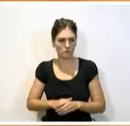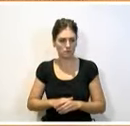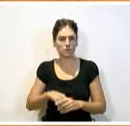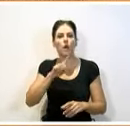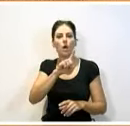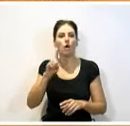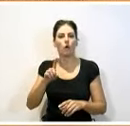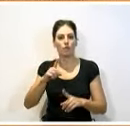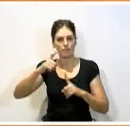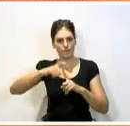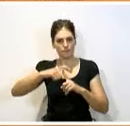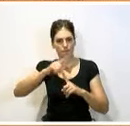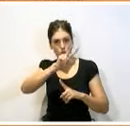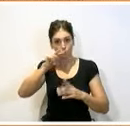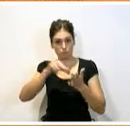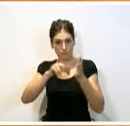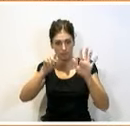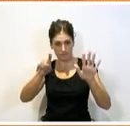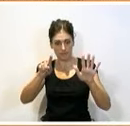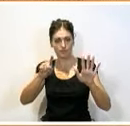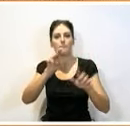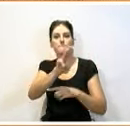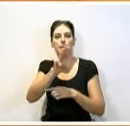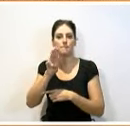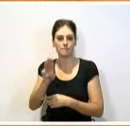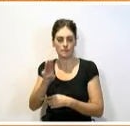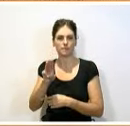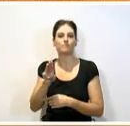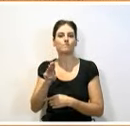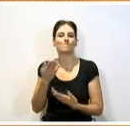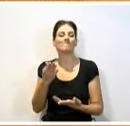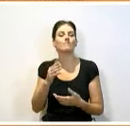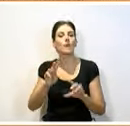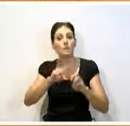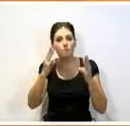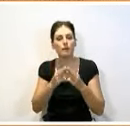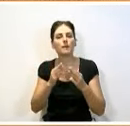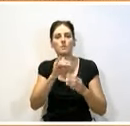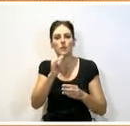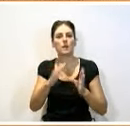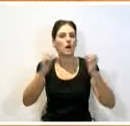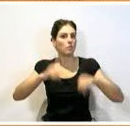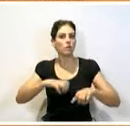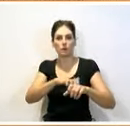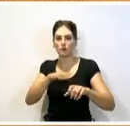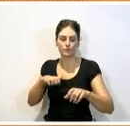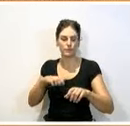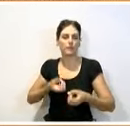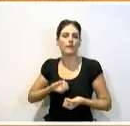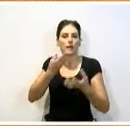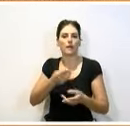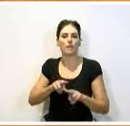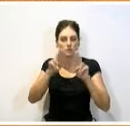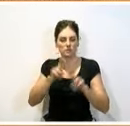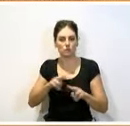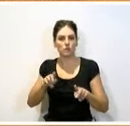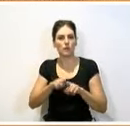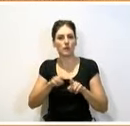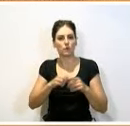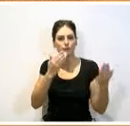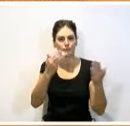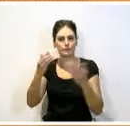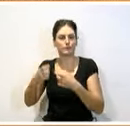11/5 del año 2006, Gobierno del Partido Popular. El Parlamento de La Rioja aprueba por unanimidad una declaración institucional de solidaridad con las víctimas y los